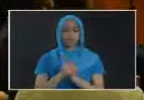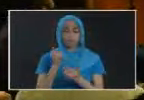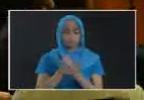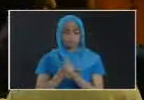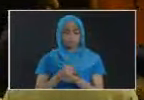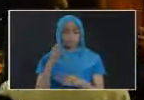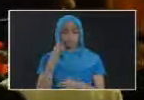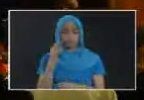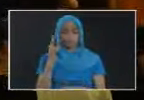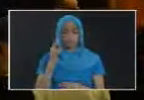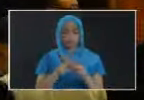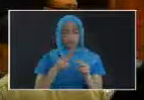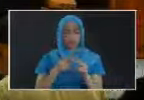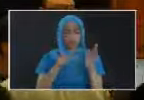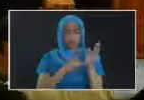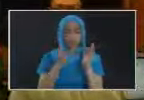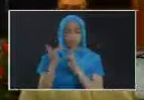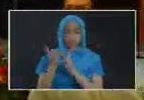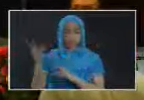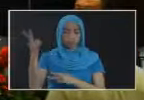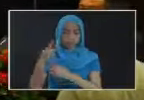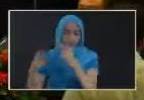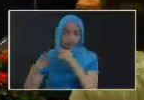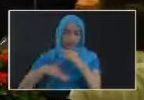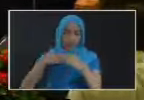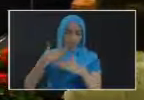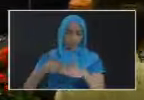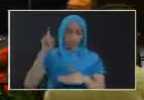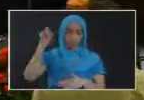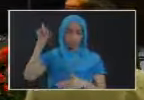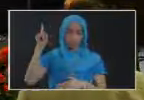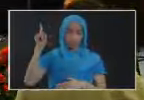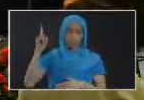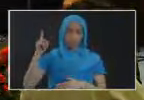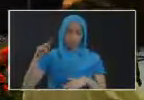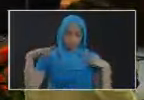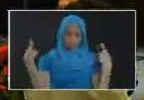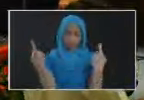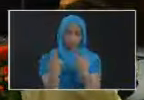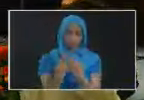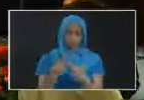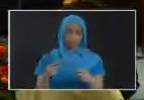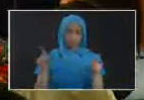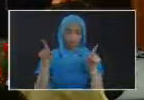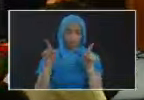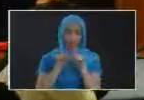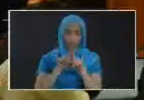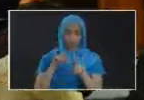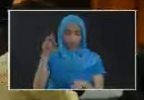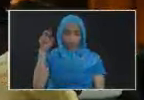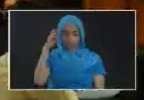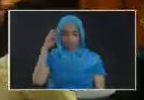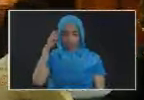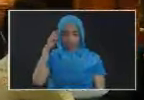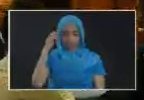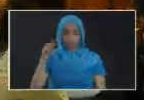en el nombre de Jesús, nosotros venimos delante de ti, Señor, convenidos en un mismo pensamiento, en un mismo